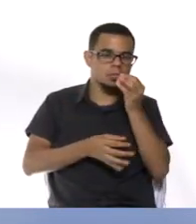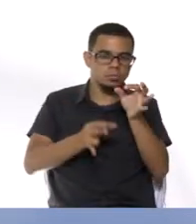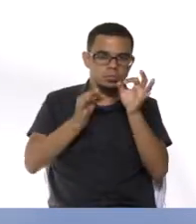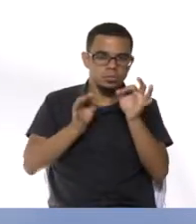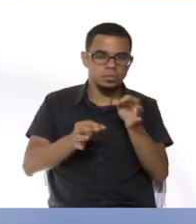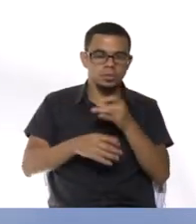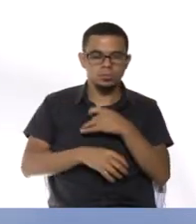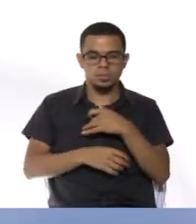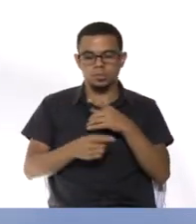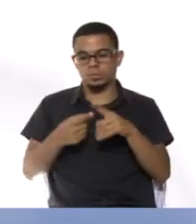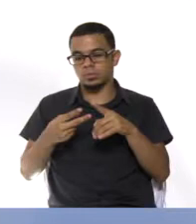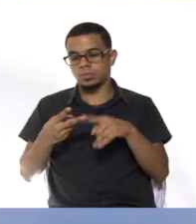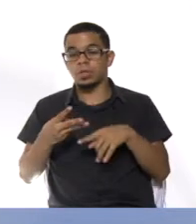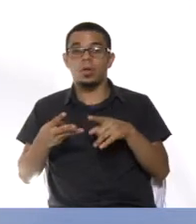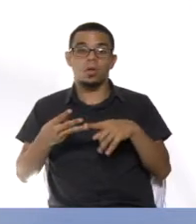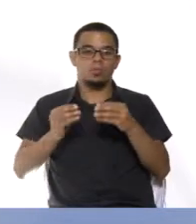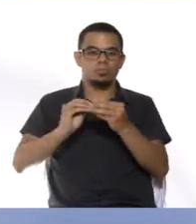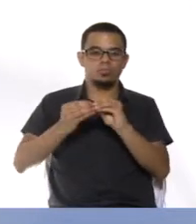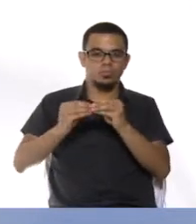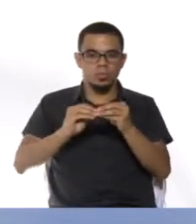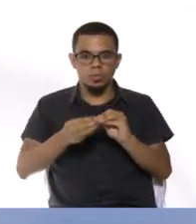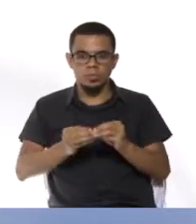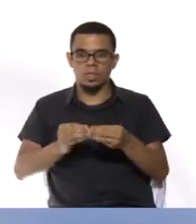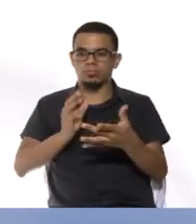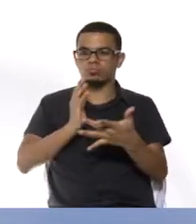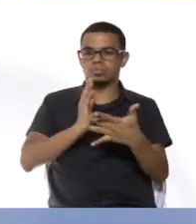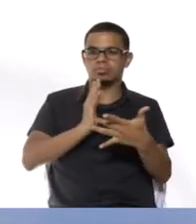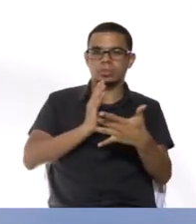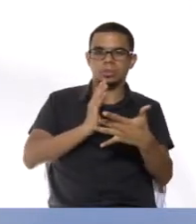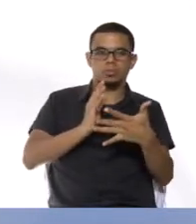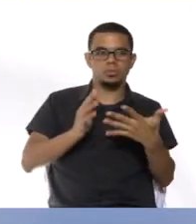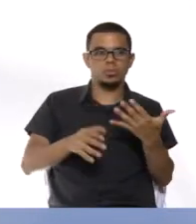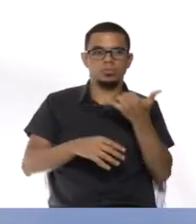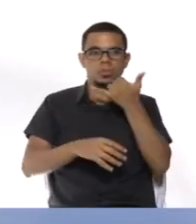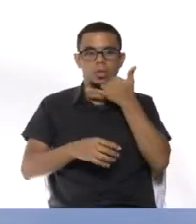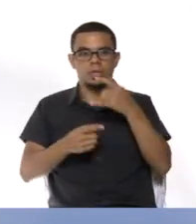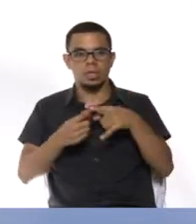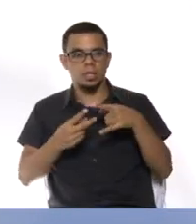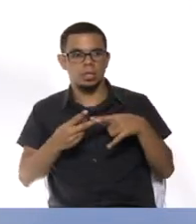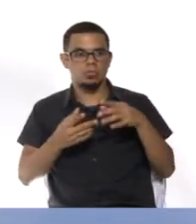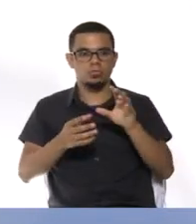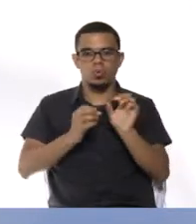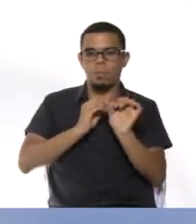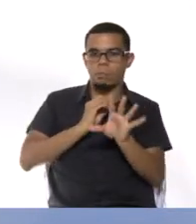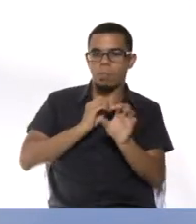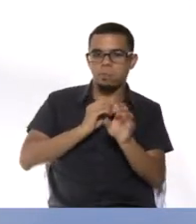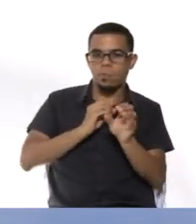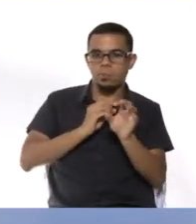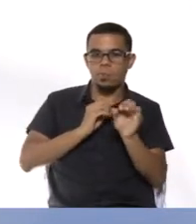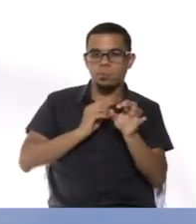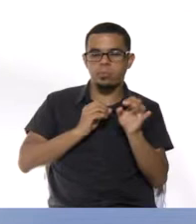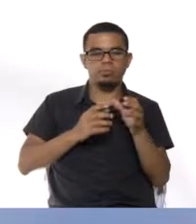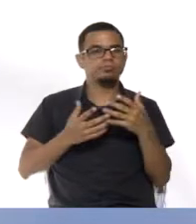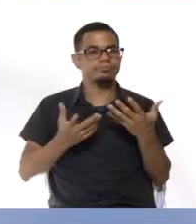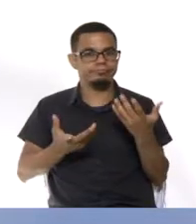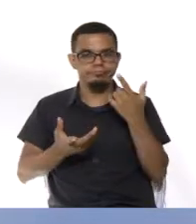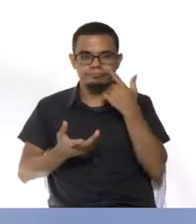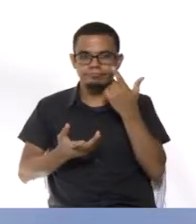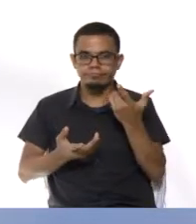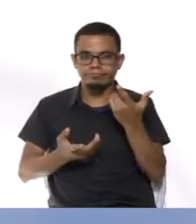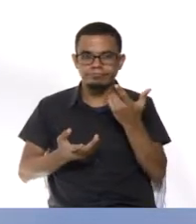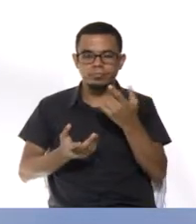cómo armar un artefacto. Cuando compramos un celular, siempre nos trae un instruccional, que es donde se enciende y